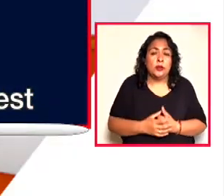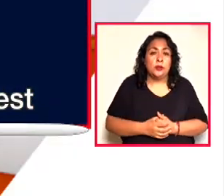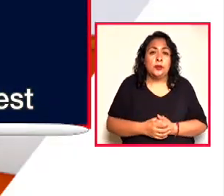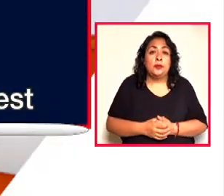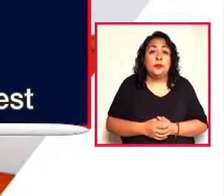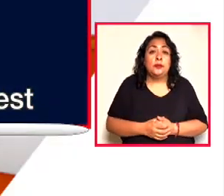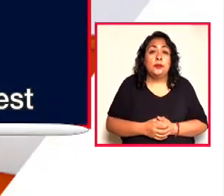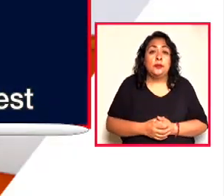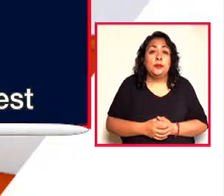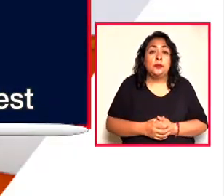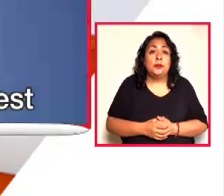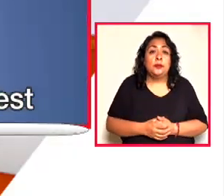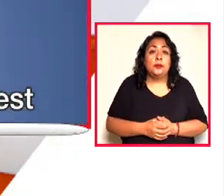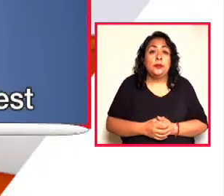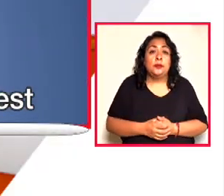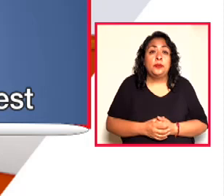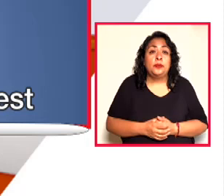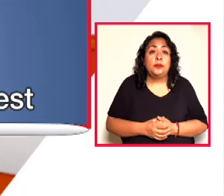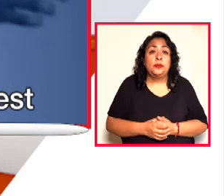tratando de